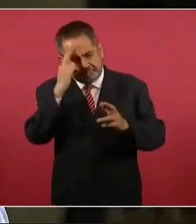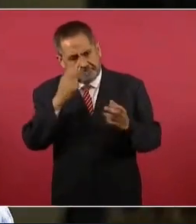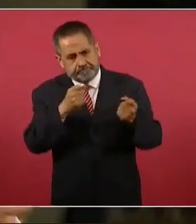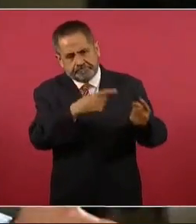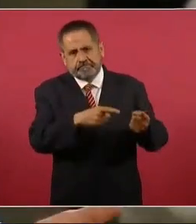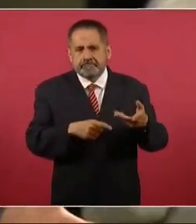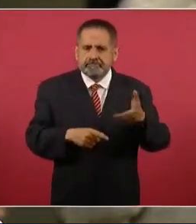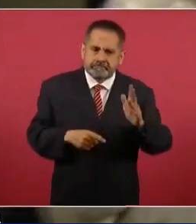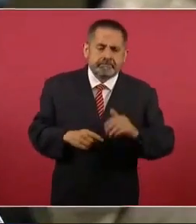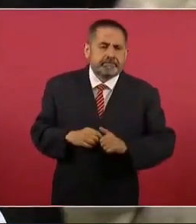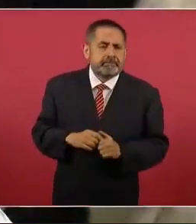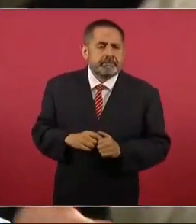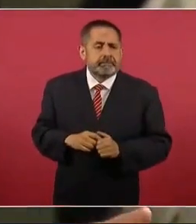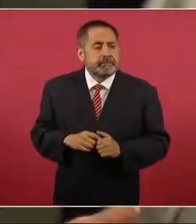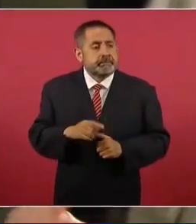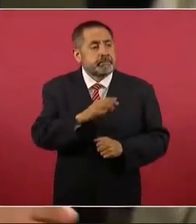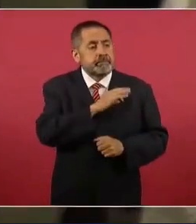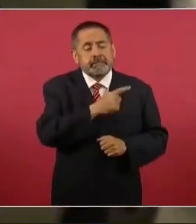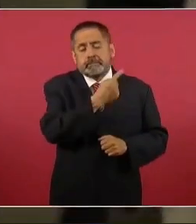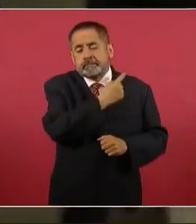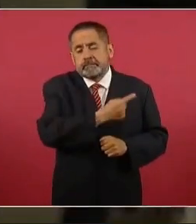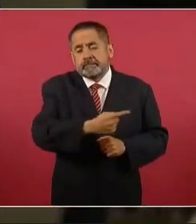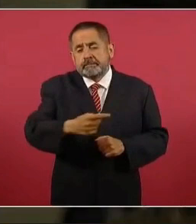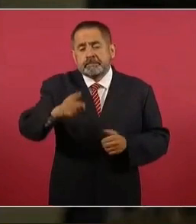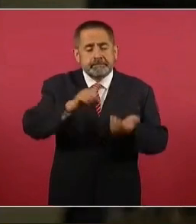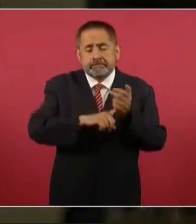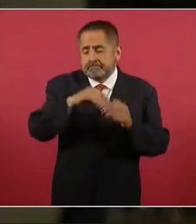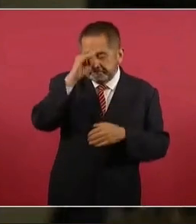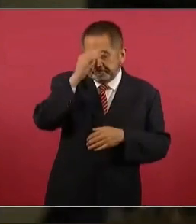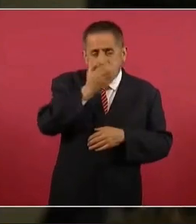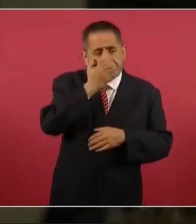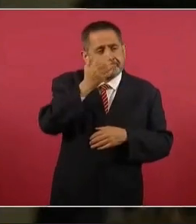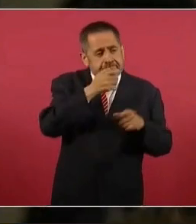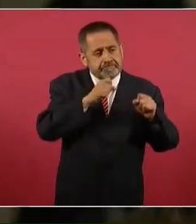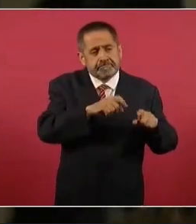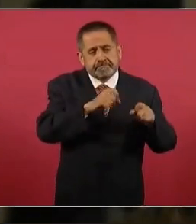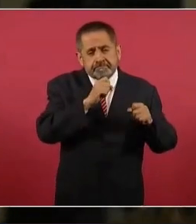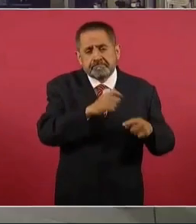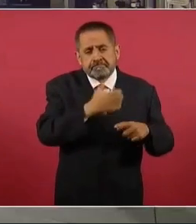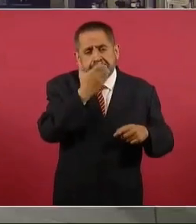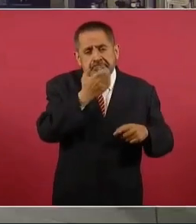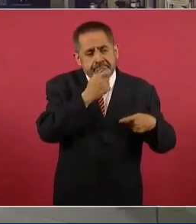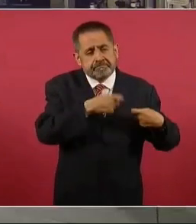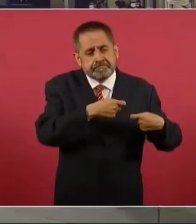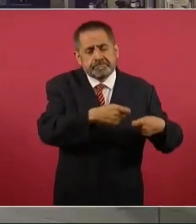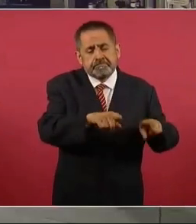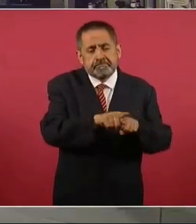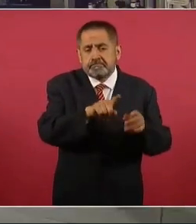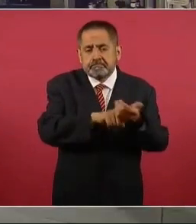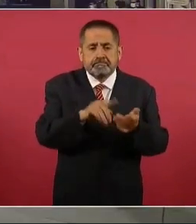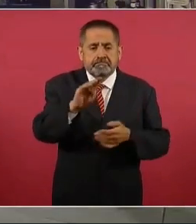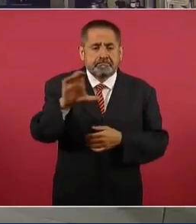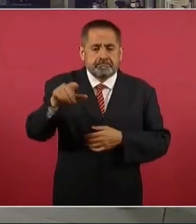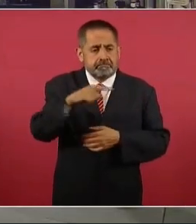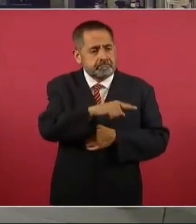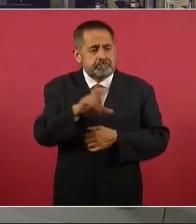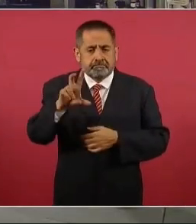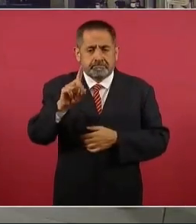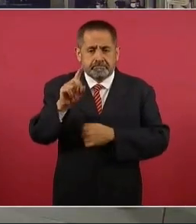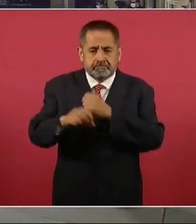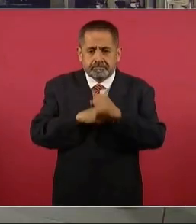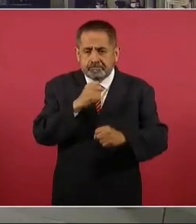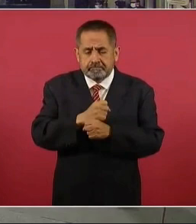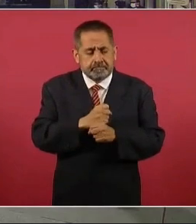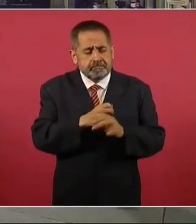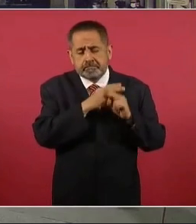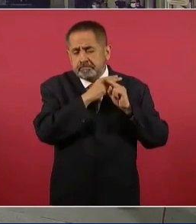de ese entonces, presidente, el pensamiento conservador se consolida en Baja California. Vivimos 30 años en los